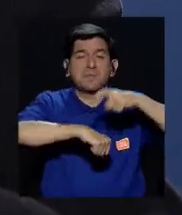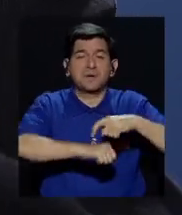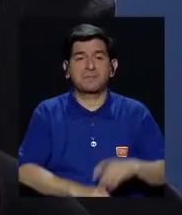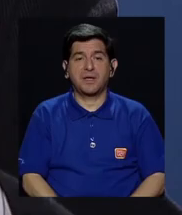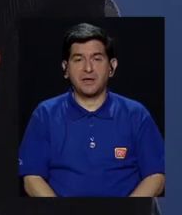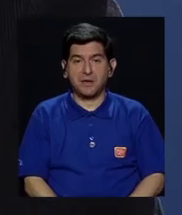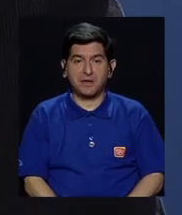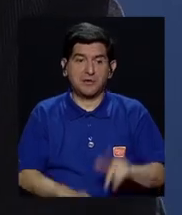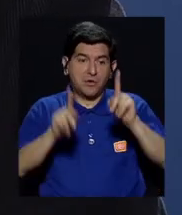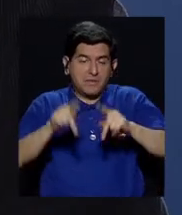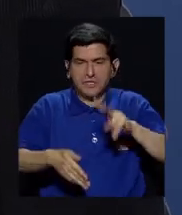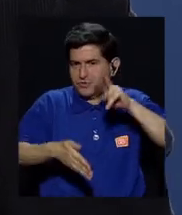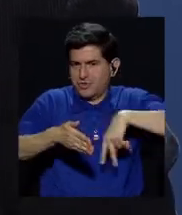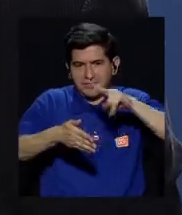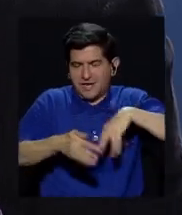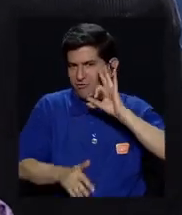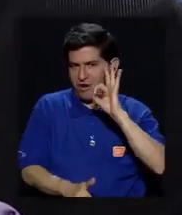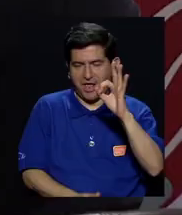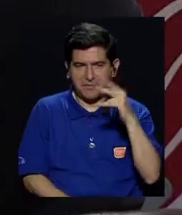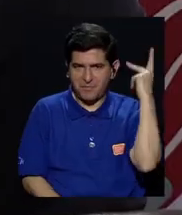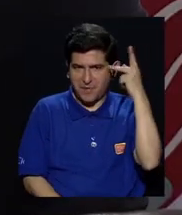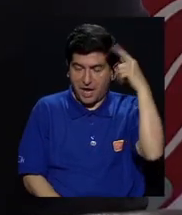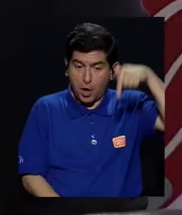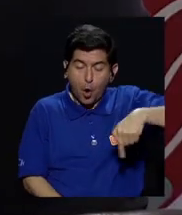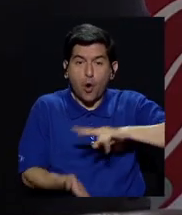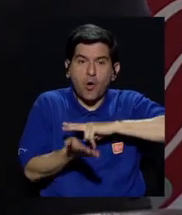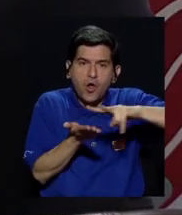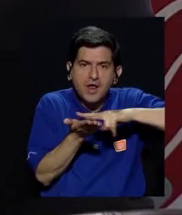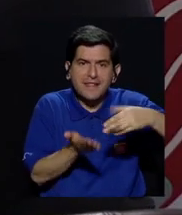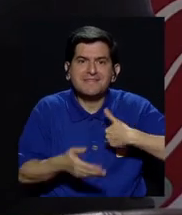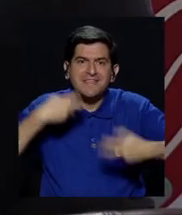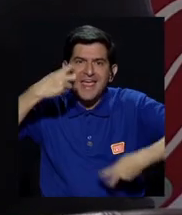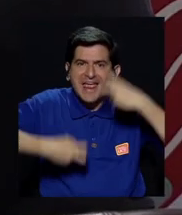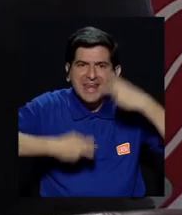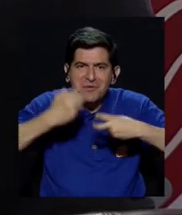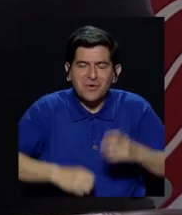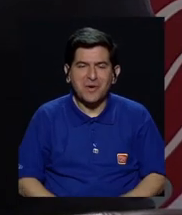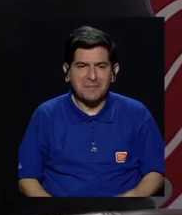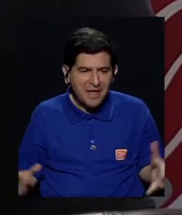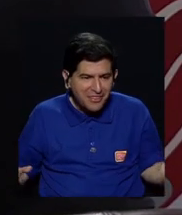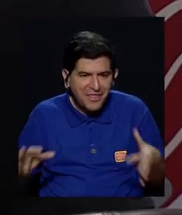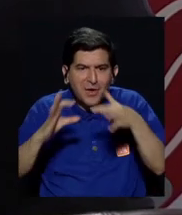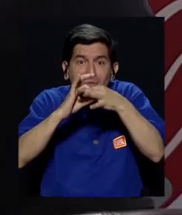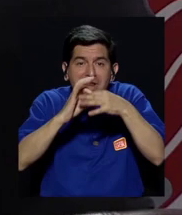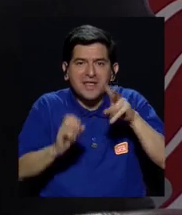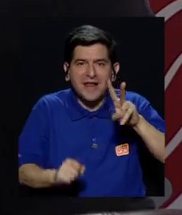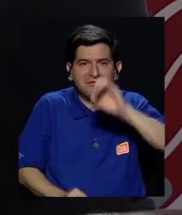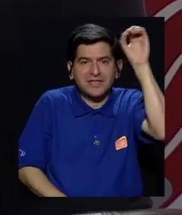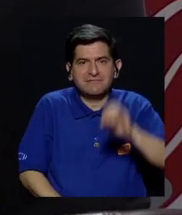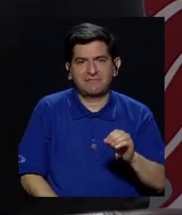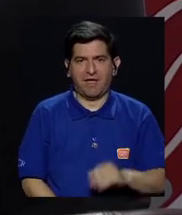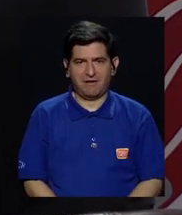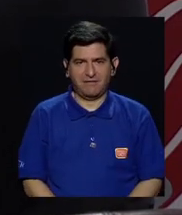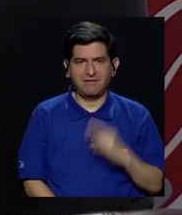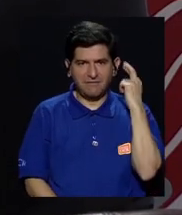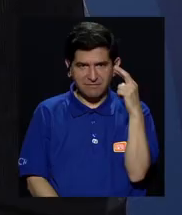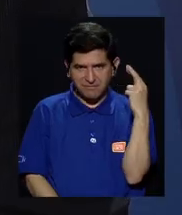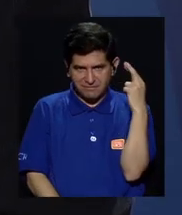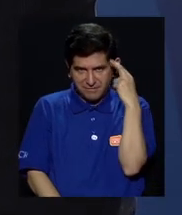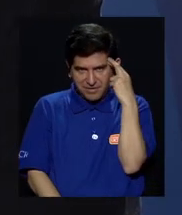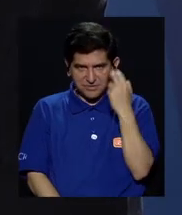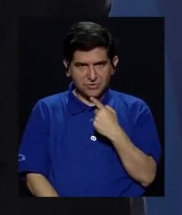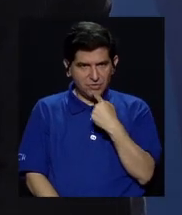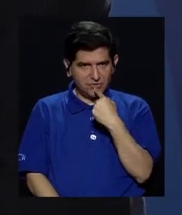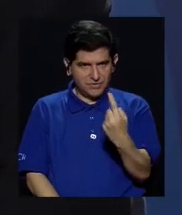para algunos que no la envíen la política hoy liberación tiene problemas de aglutinar ese 20% y por eso